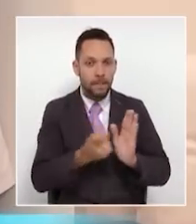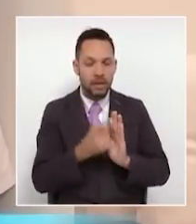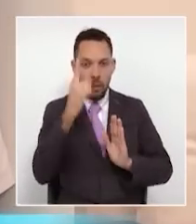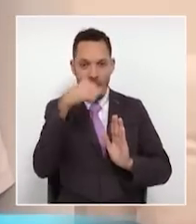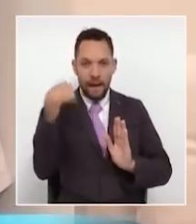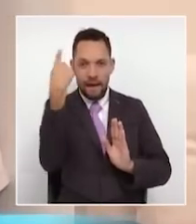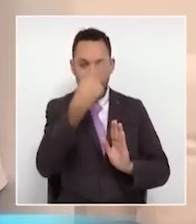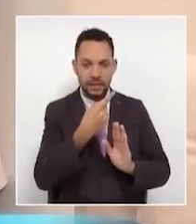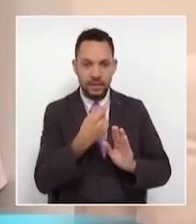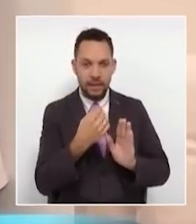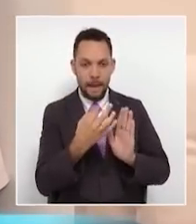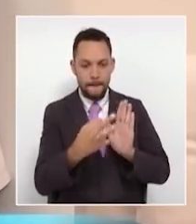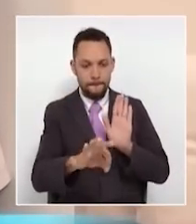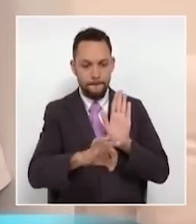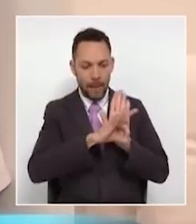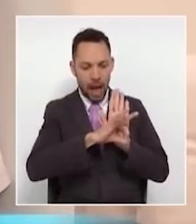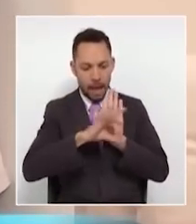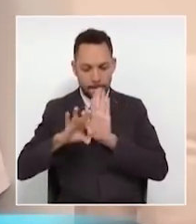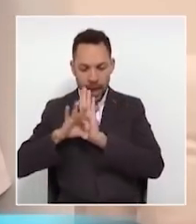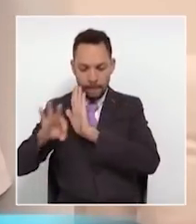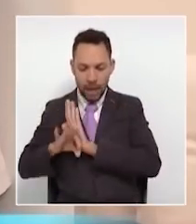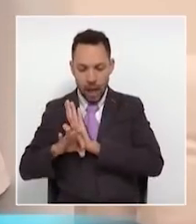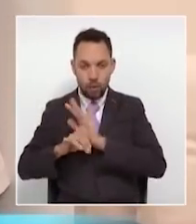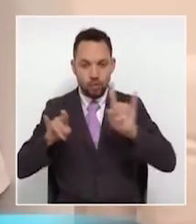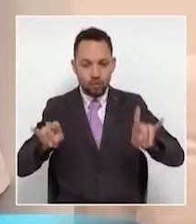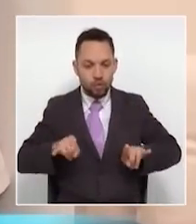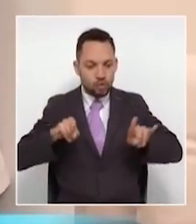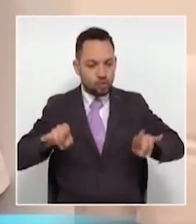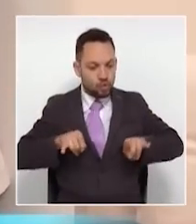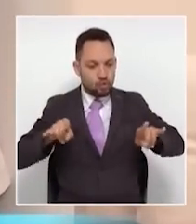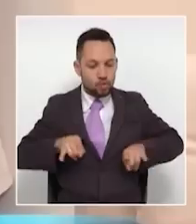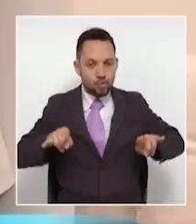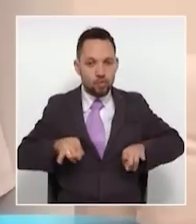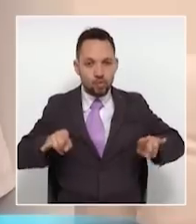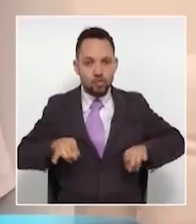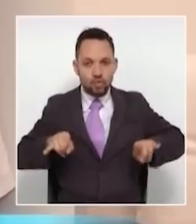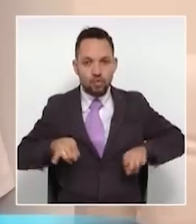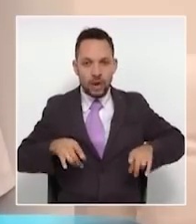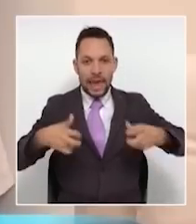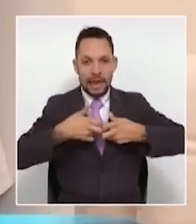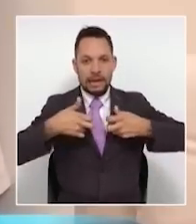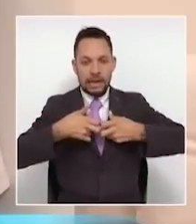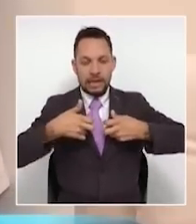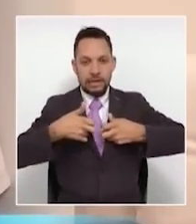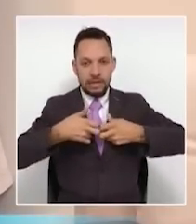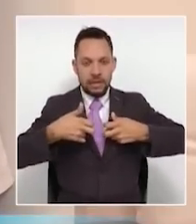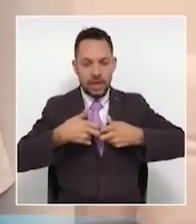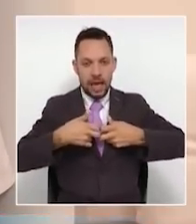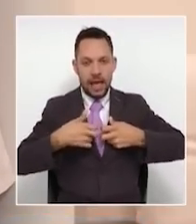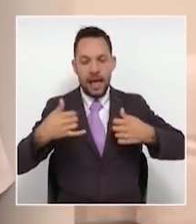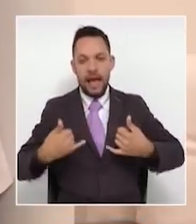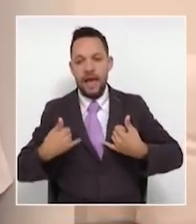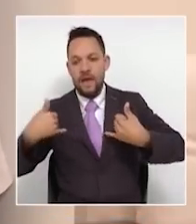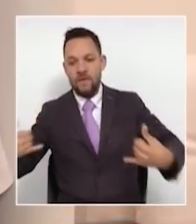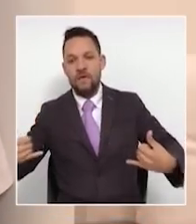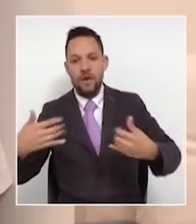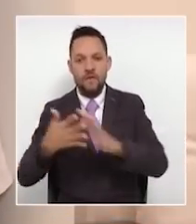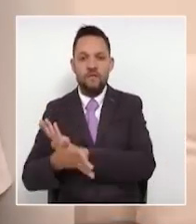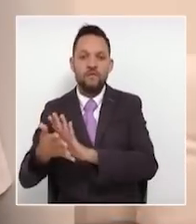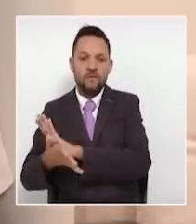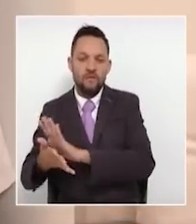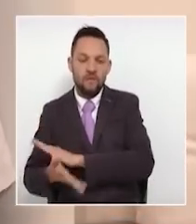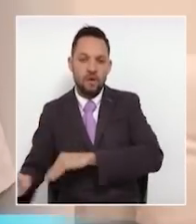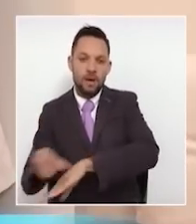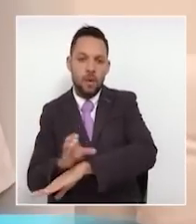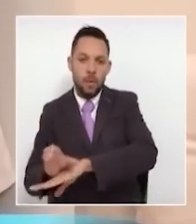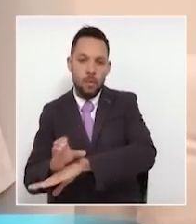estos cables lo que van a hacer es captar la electricidad del cerebro más no a llevar la información al